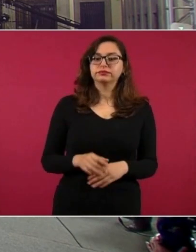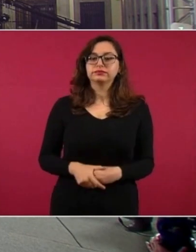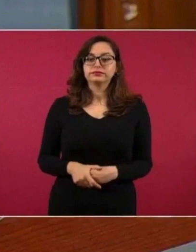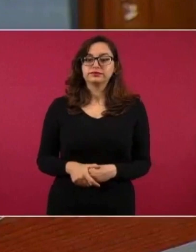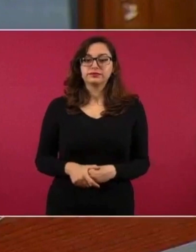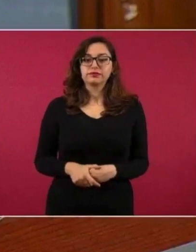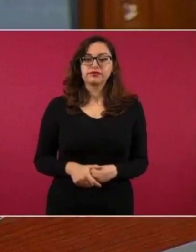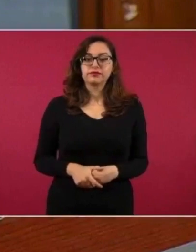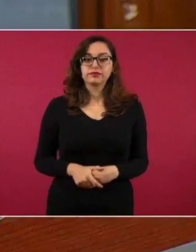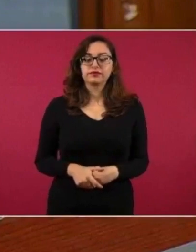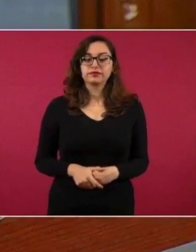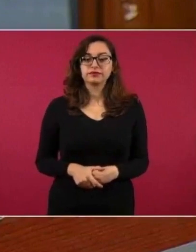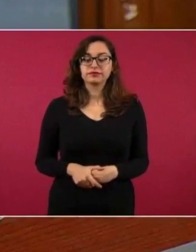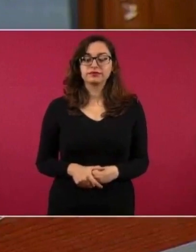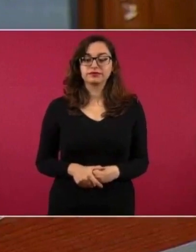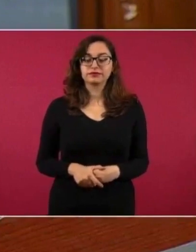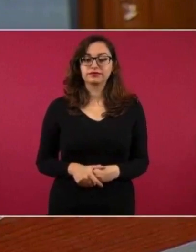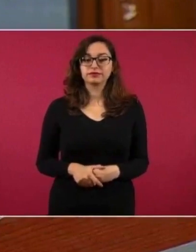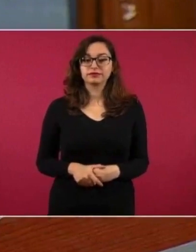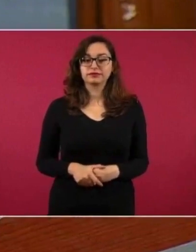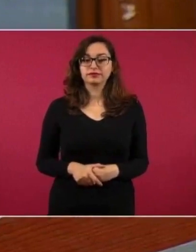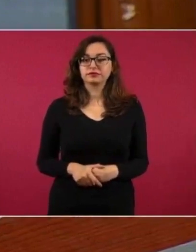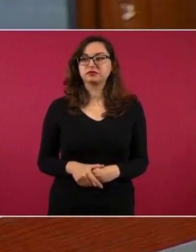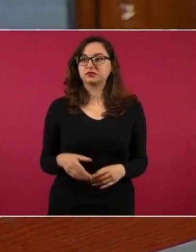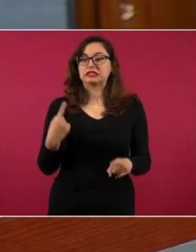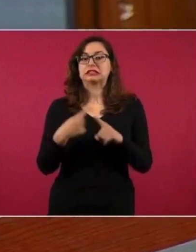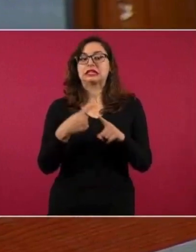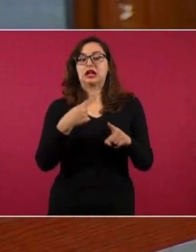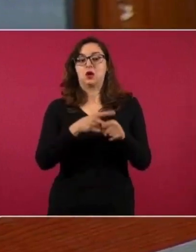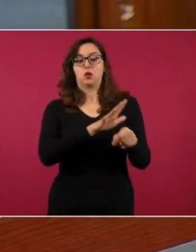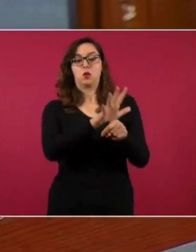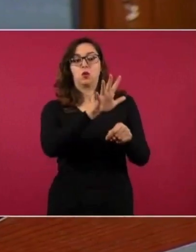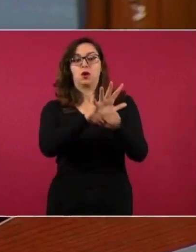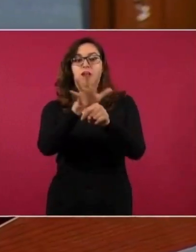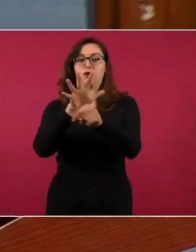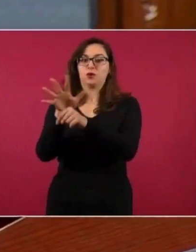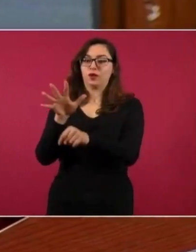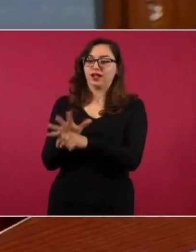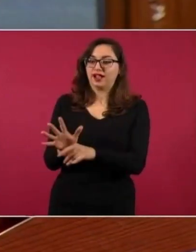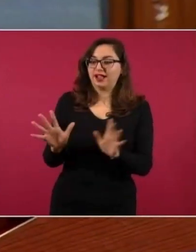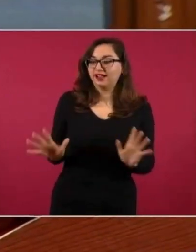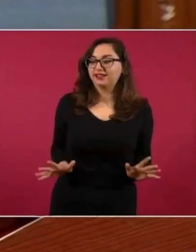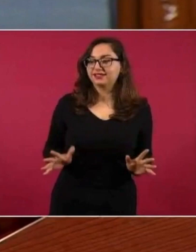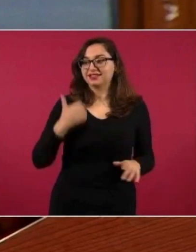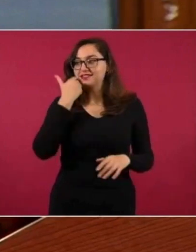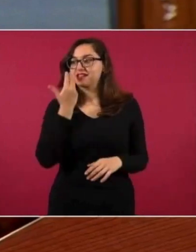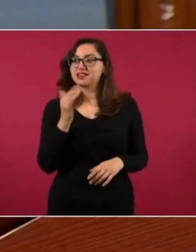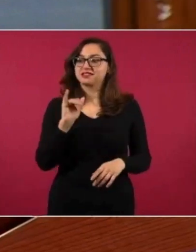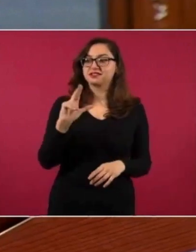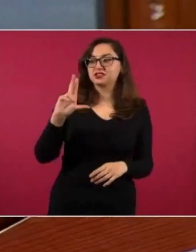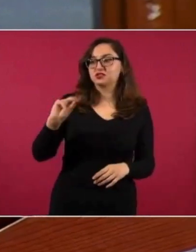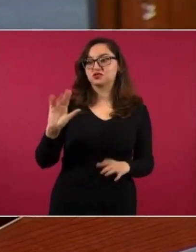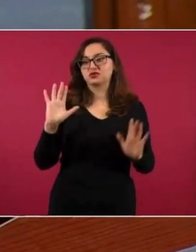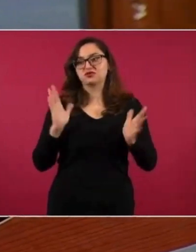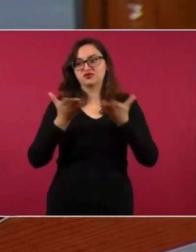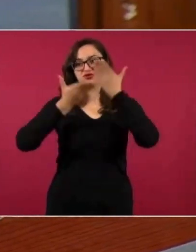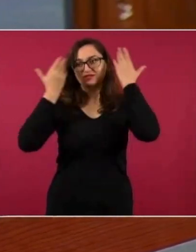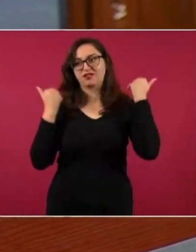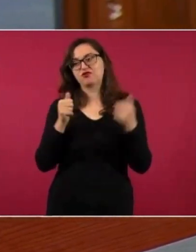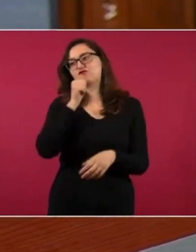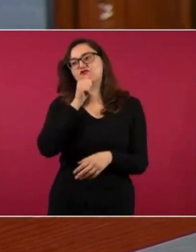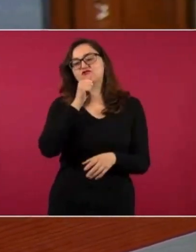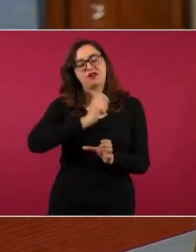Sí, pero todavía no se sabe si es culpable o no, o sea, es presunto.